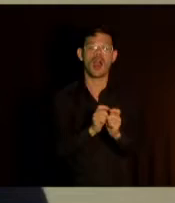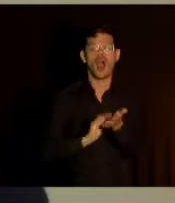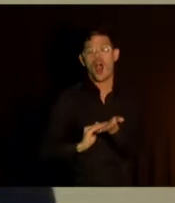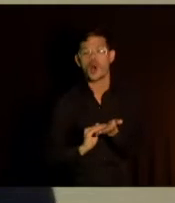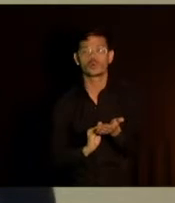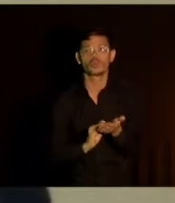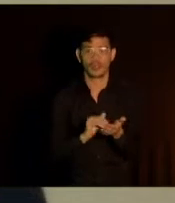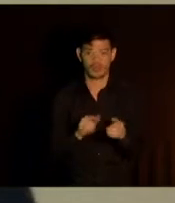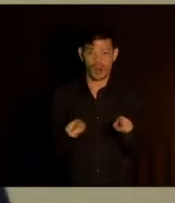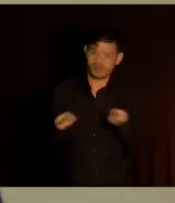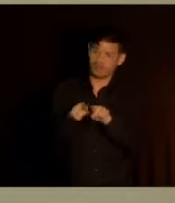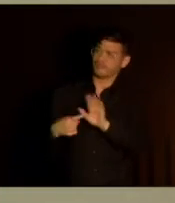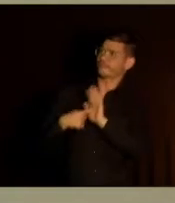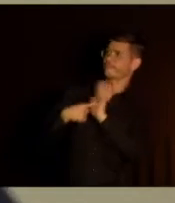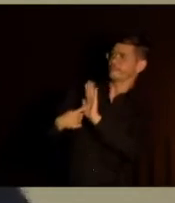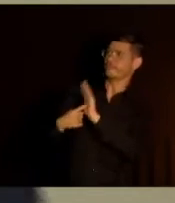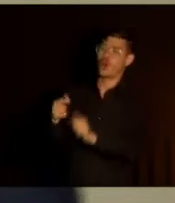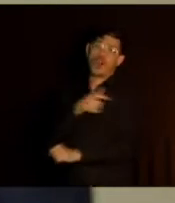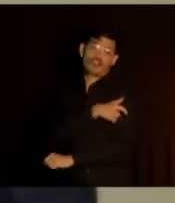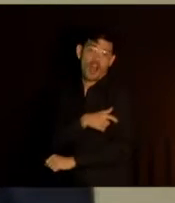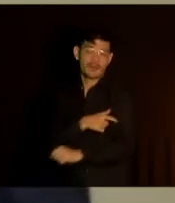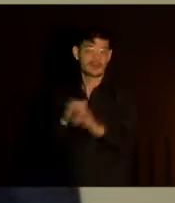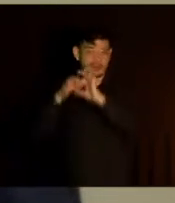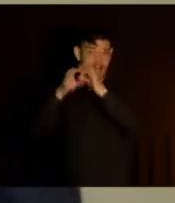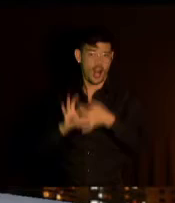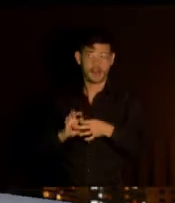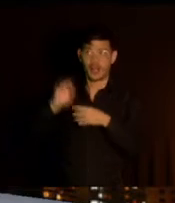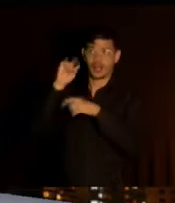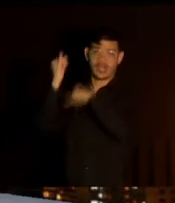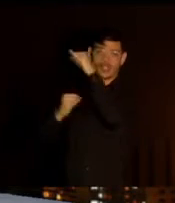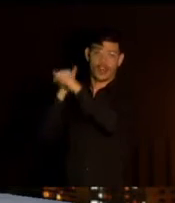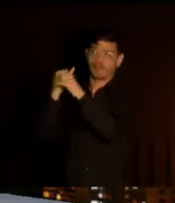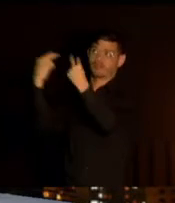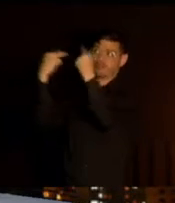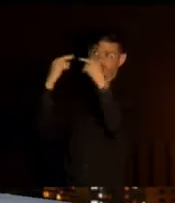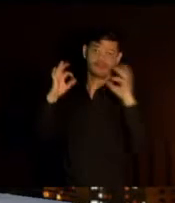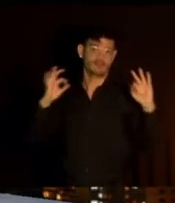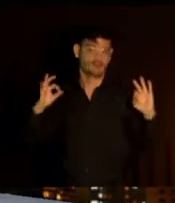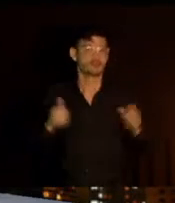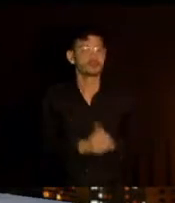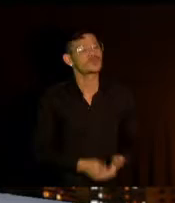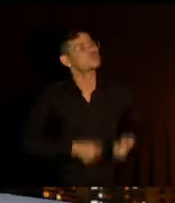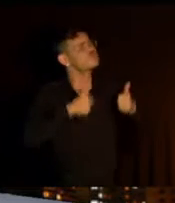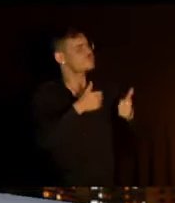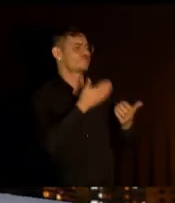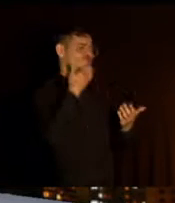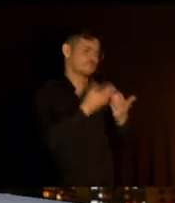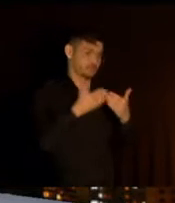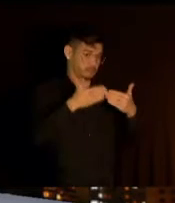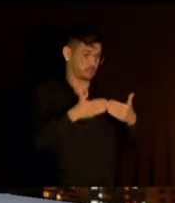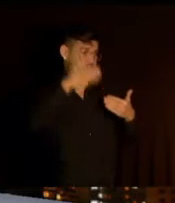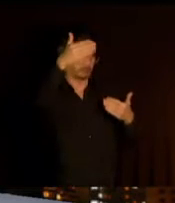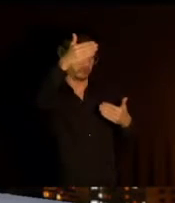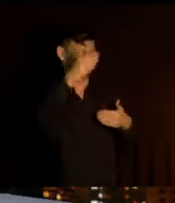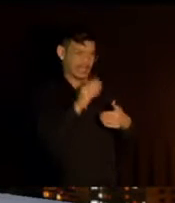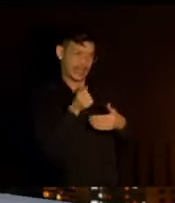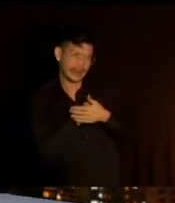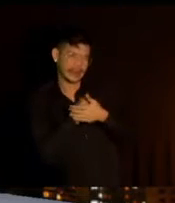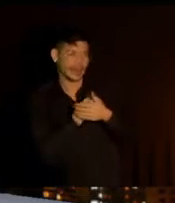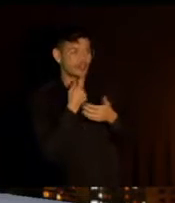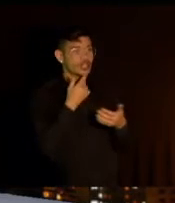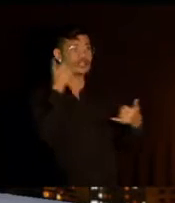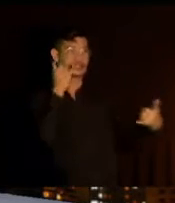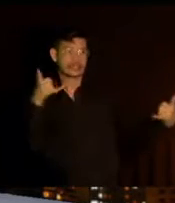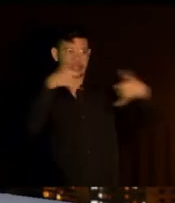el Comité Paralímpico Internacional. Muy bien, Juan Pablo, más adelante intentaremos tener nuevamente comunicación con usted. Es la posición de